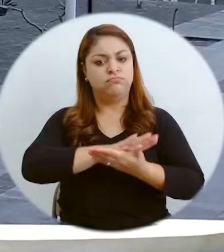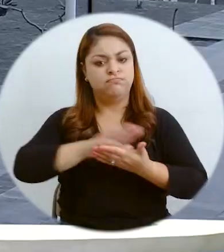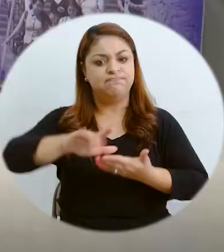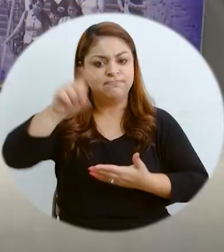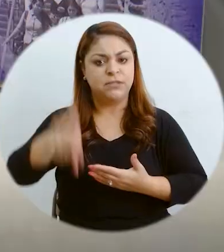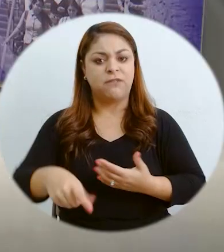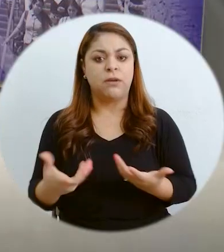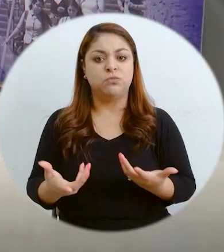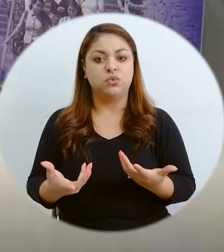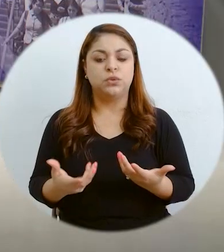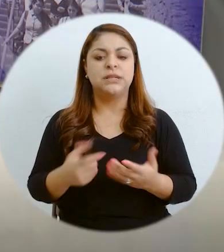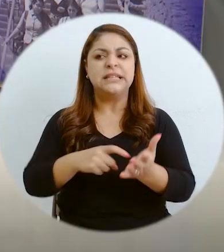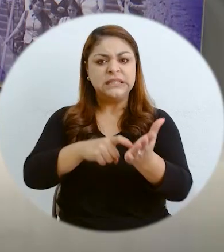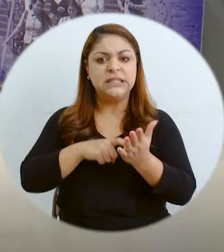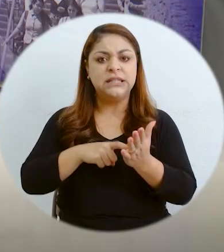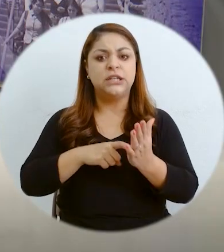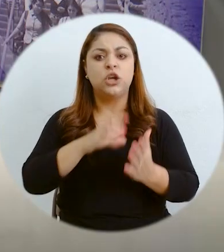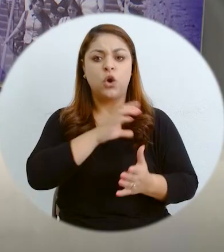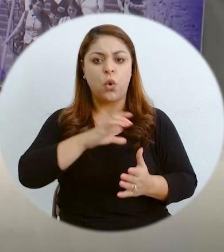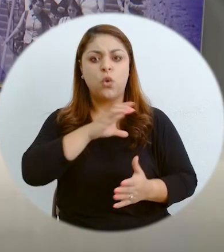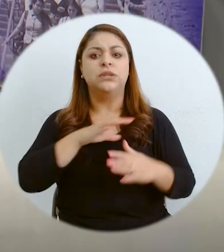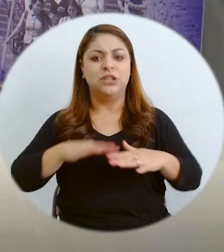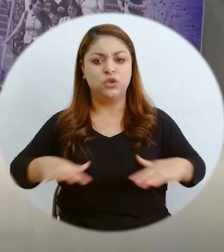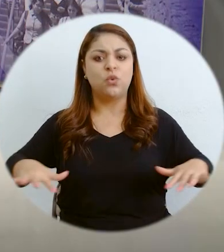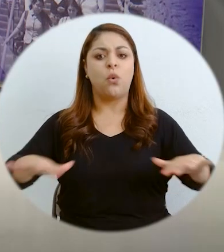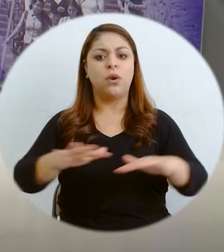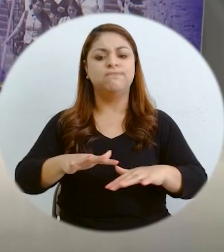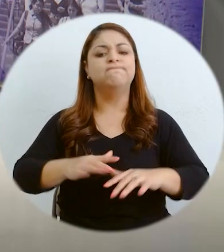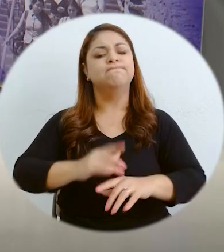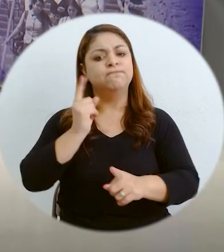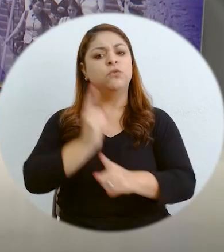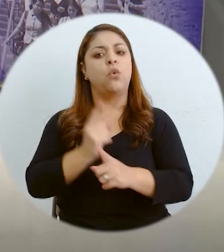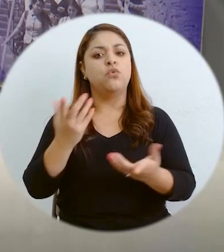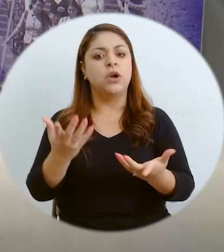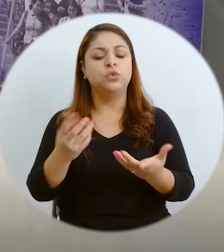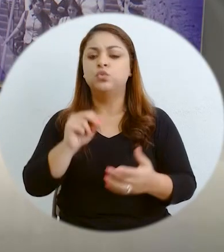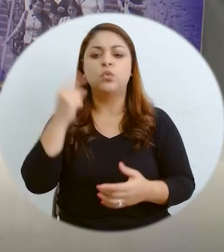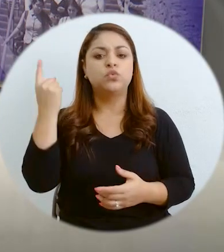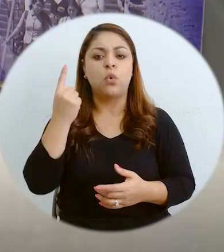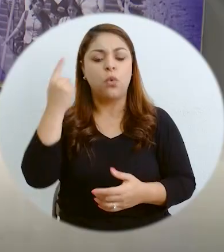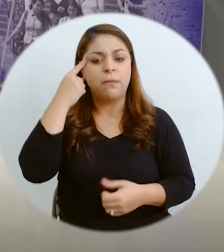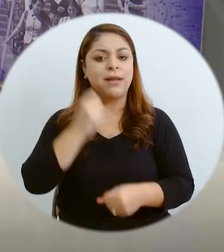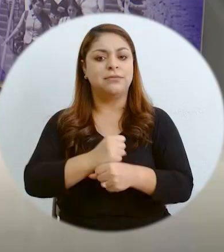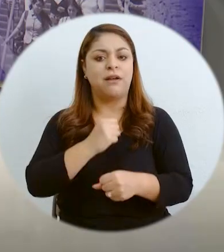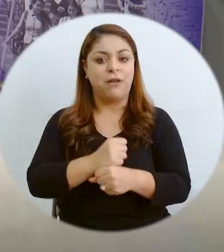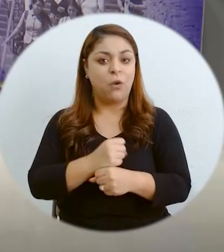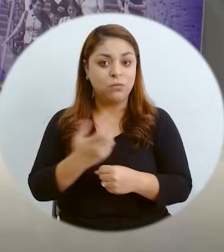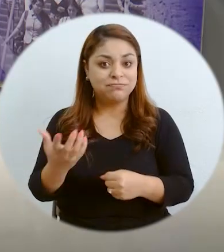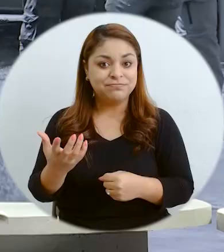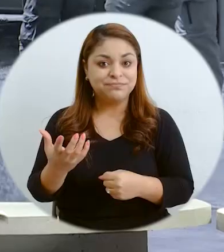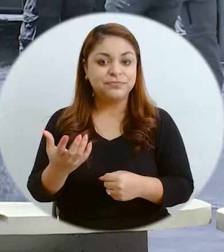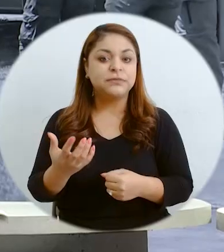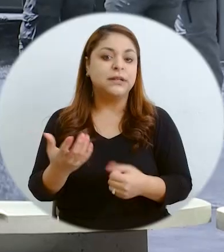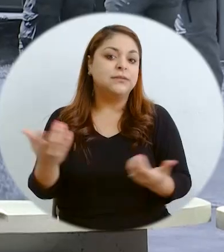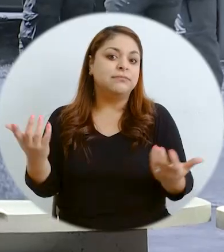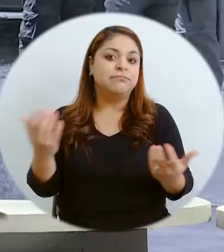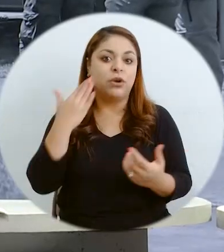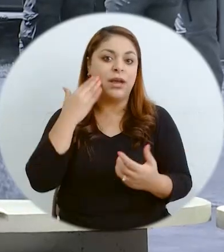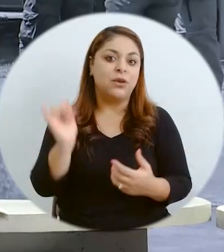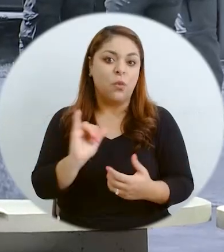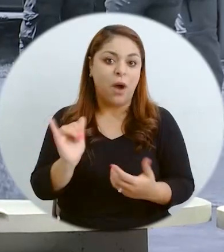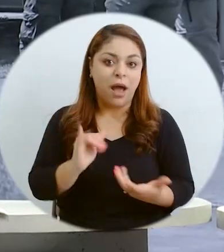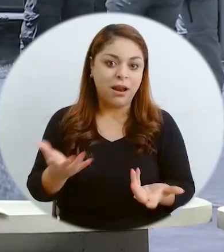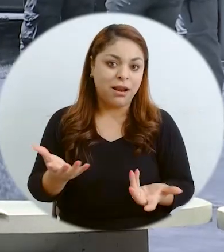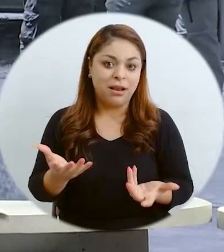mismos. Sí, por exigir las condiciones que se merecen, no solo para el trabajo, es que, ¿verdad? Es